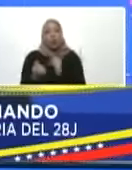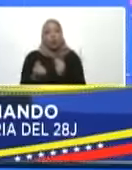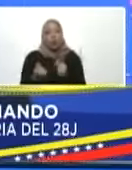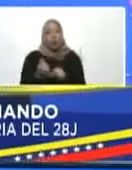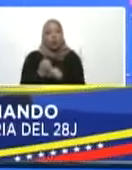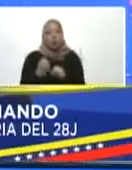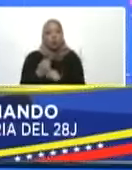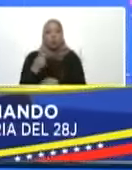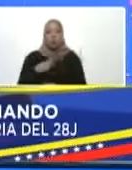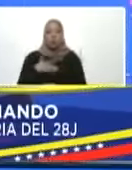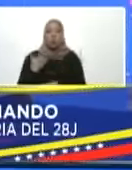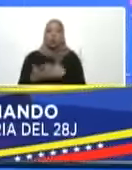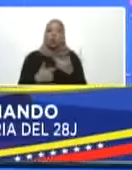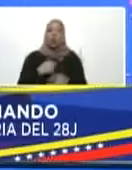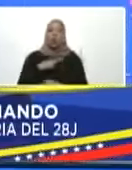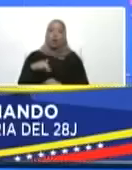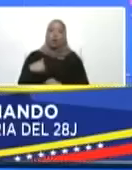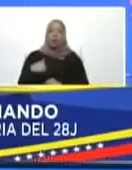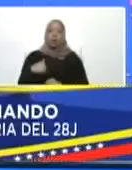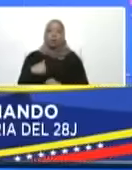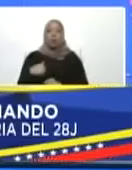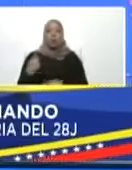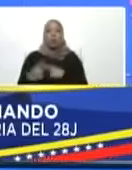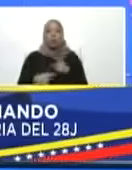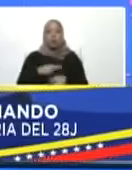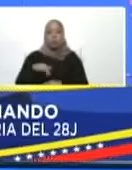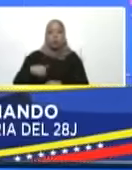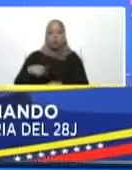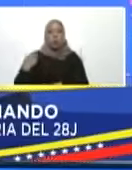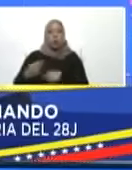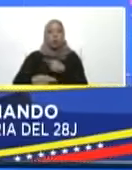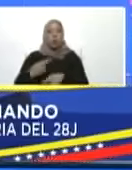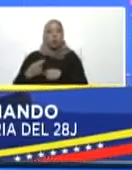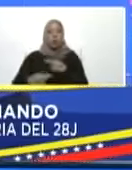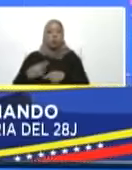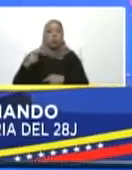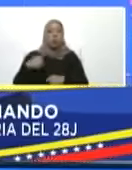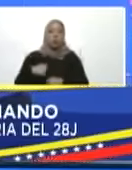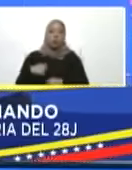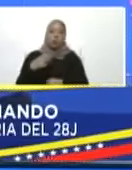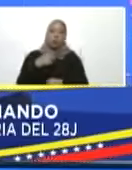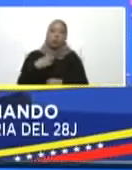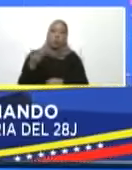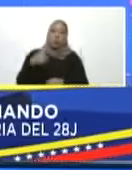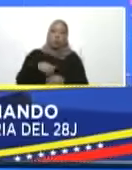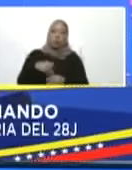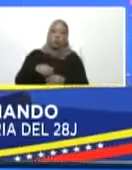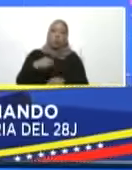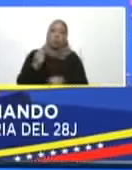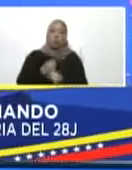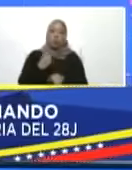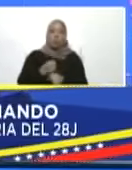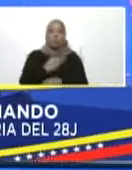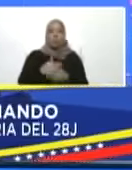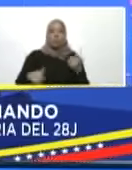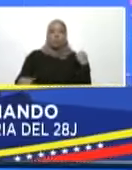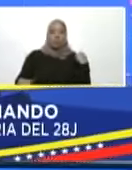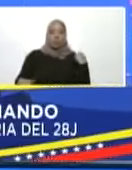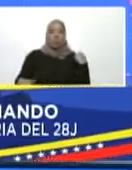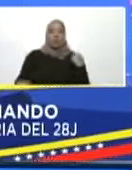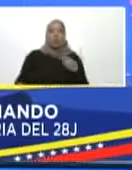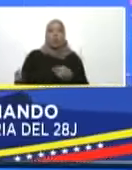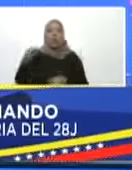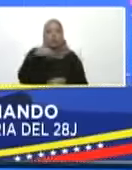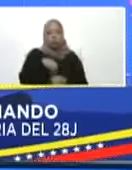prosperando, pues aquí es donde está la prosperidad, en la revolución y en la reelección. Pues tenemos un presidente que va a la